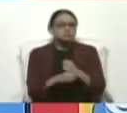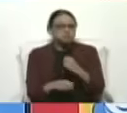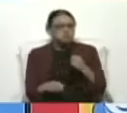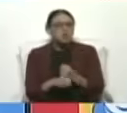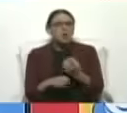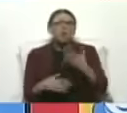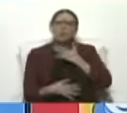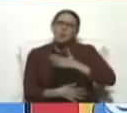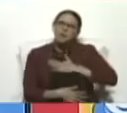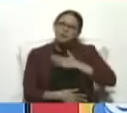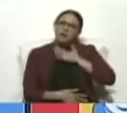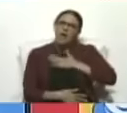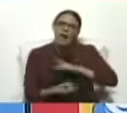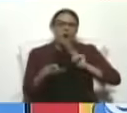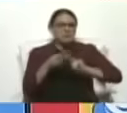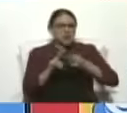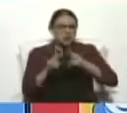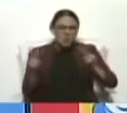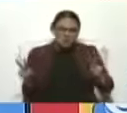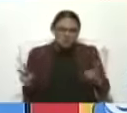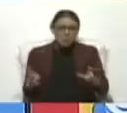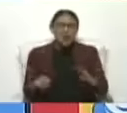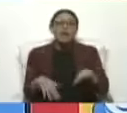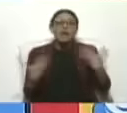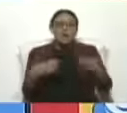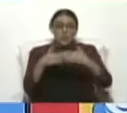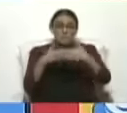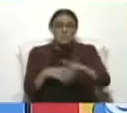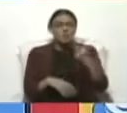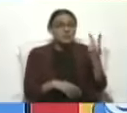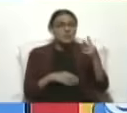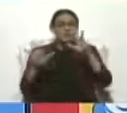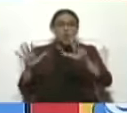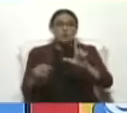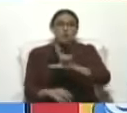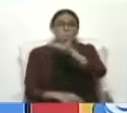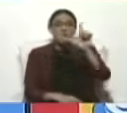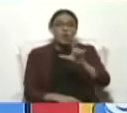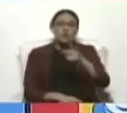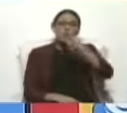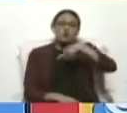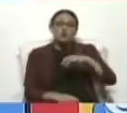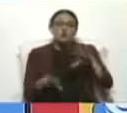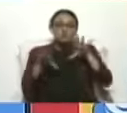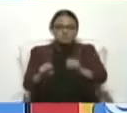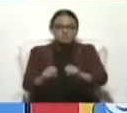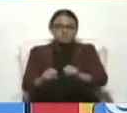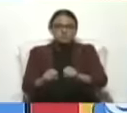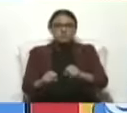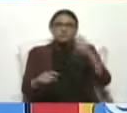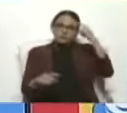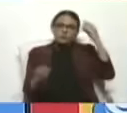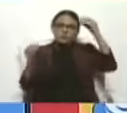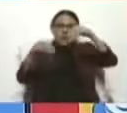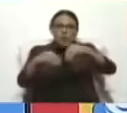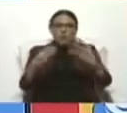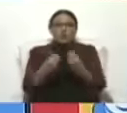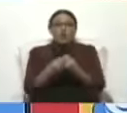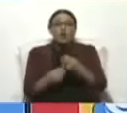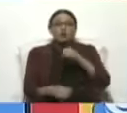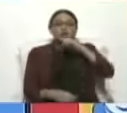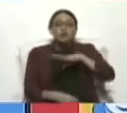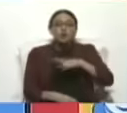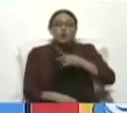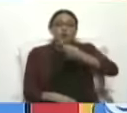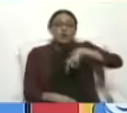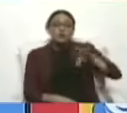sabiendo que el 28 de julio, esa cita con la historia, el país debe